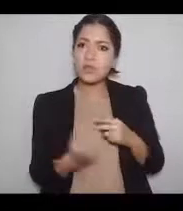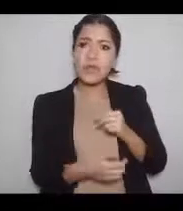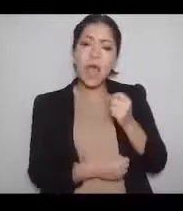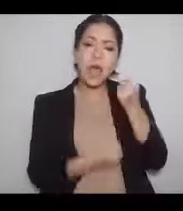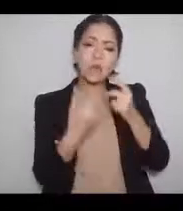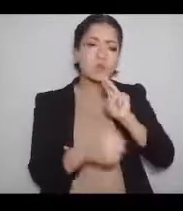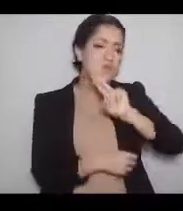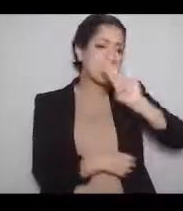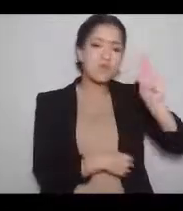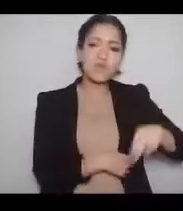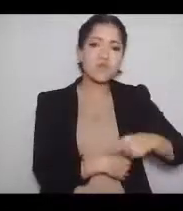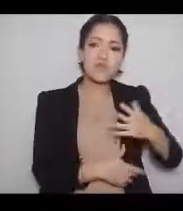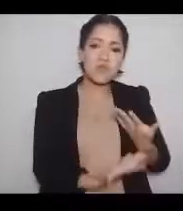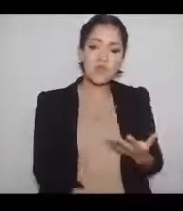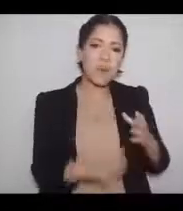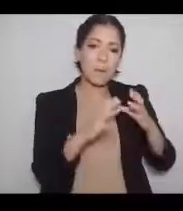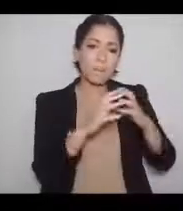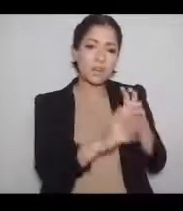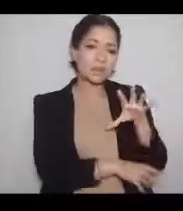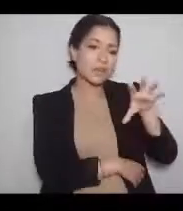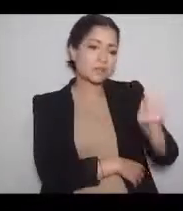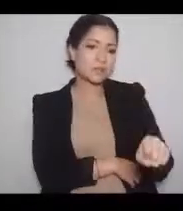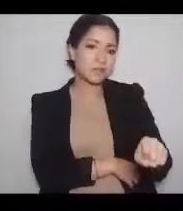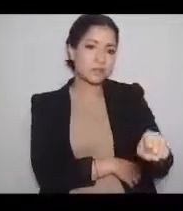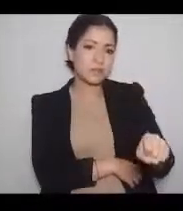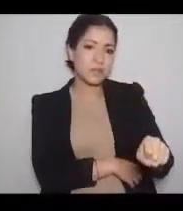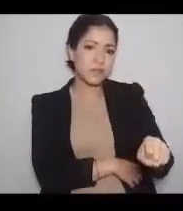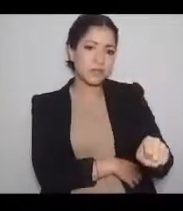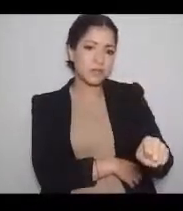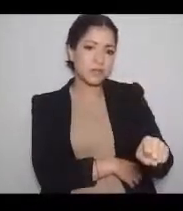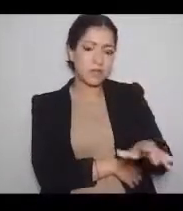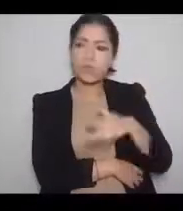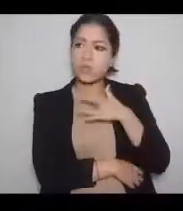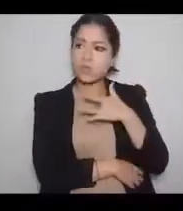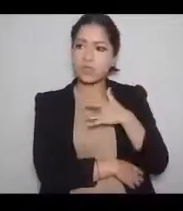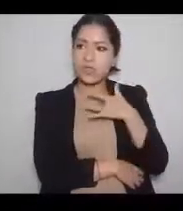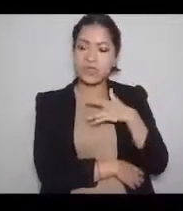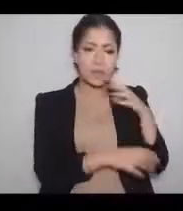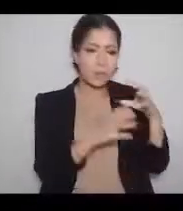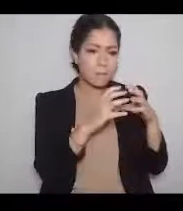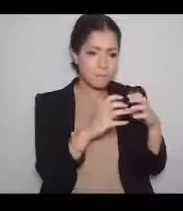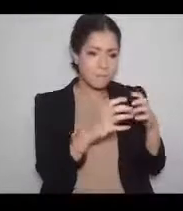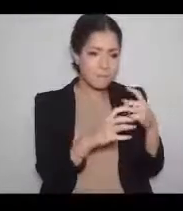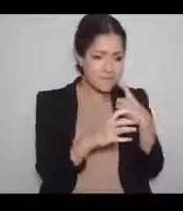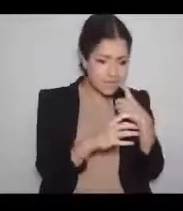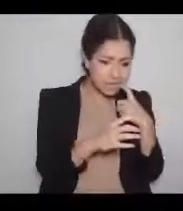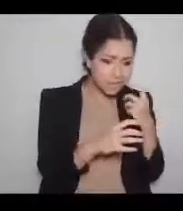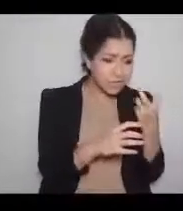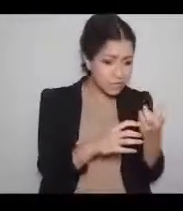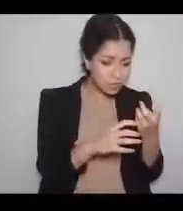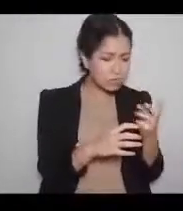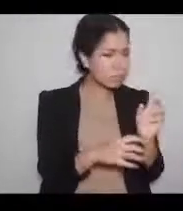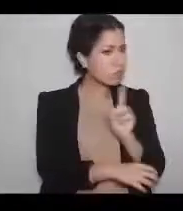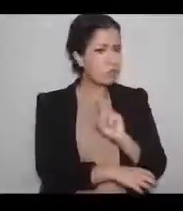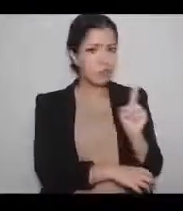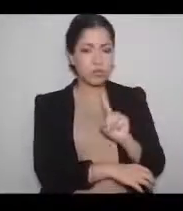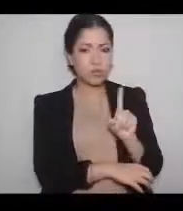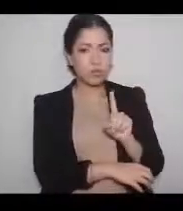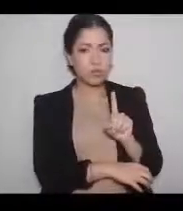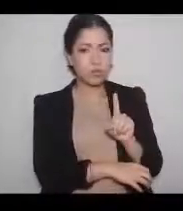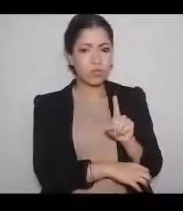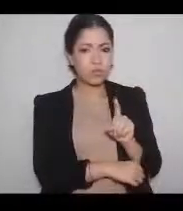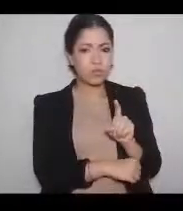sino que ese niño tuviera a alguien para atraparle la pelota. ¿Tú pero luego los hijos crecen, les